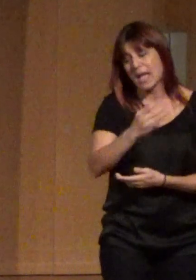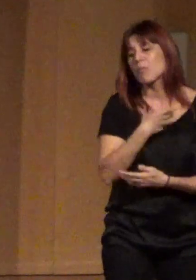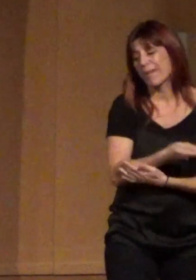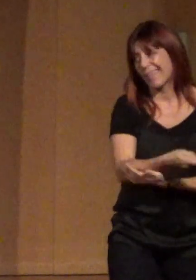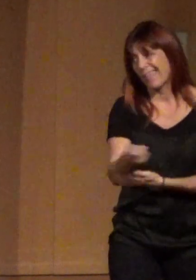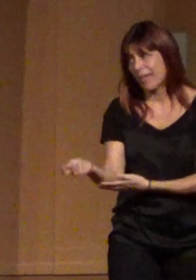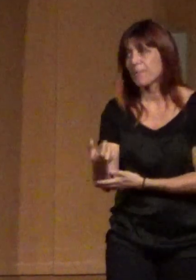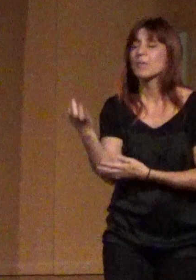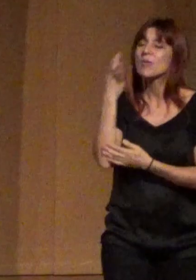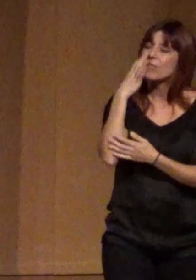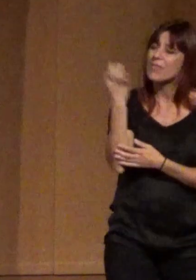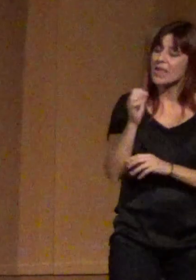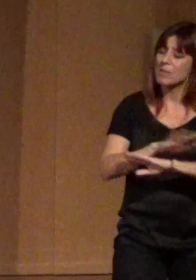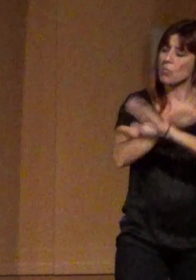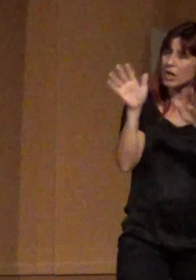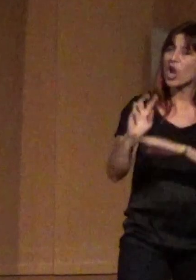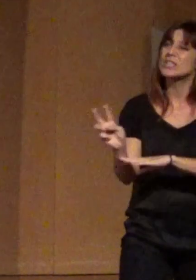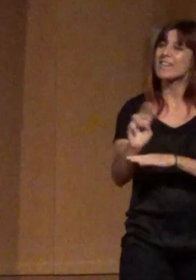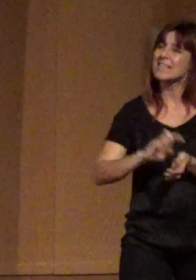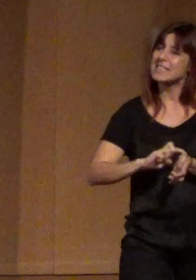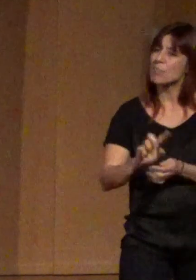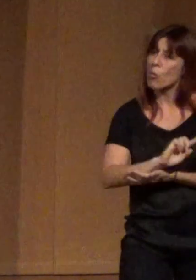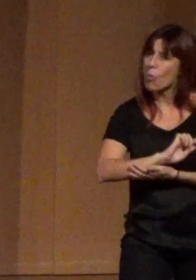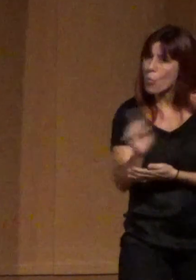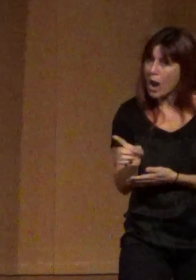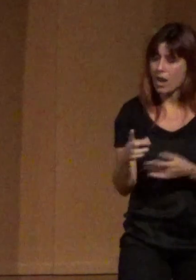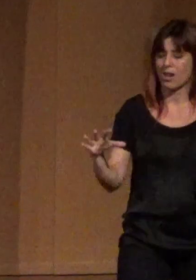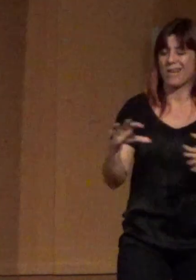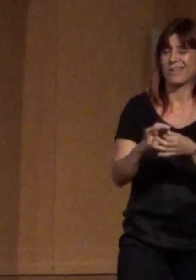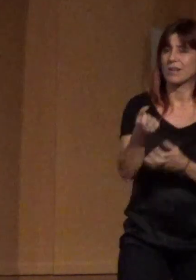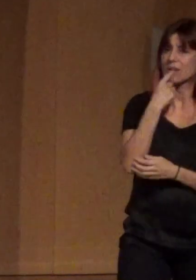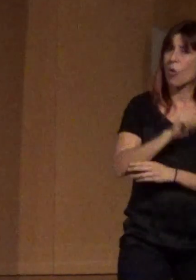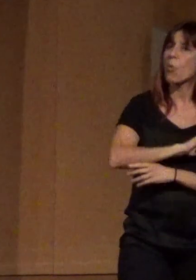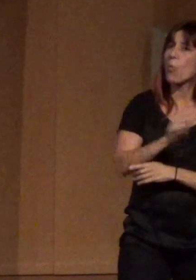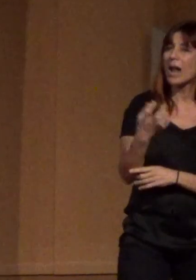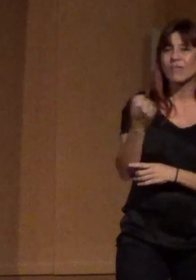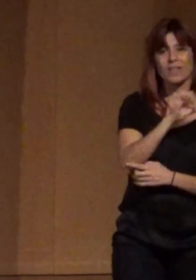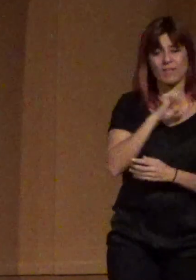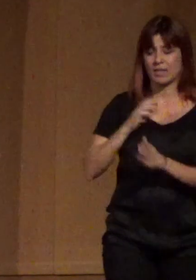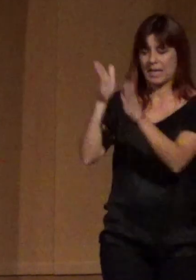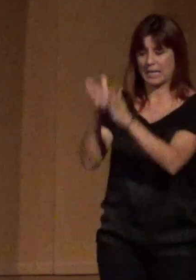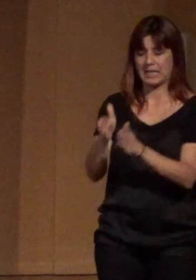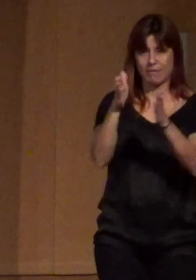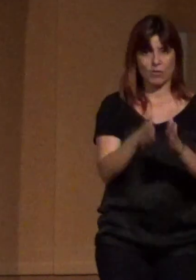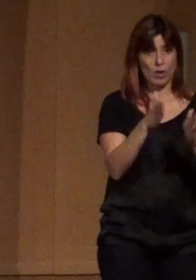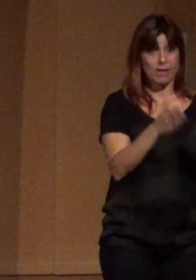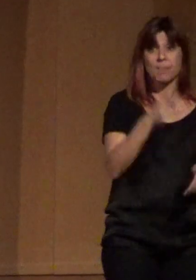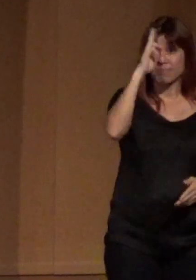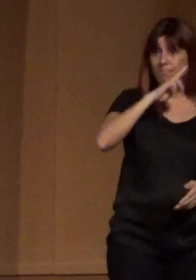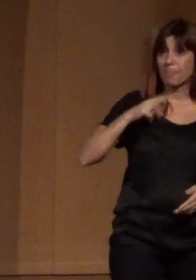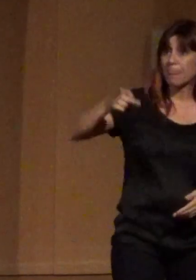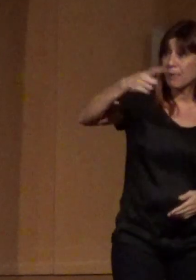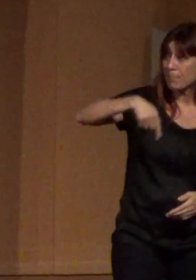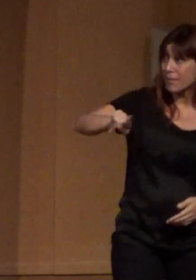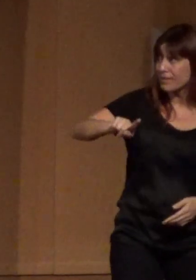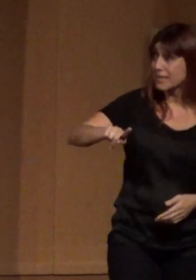medida, el tipo de TDAH, la edad, la intensidad, o sea, todo eso hay que hacer una atención individualizada, ¿no? Los padres lo que quieren es que sea